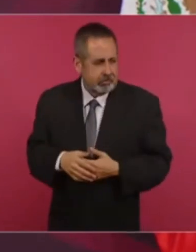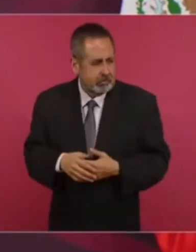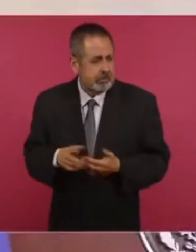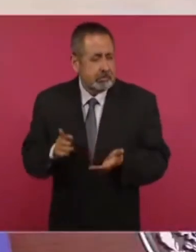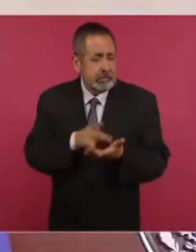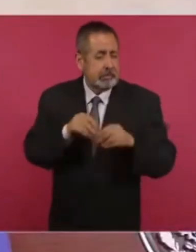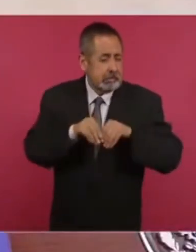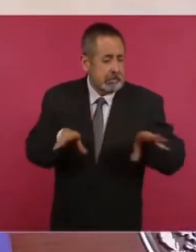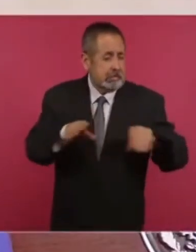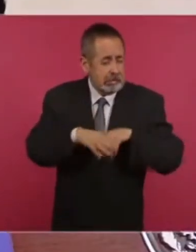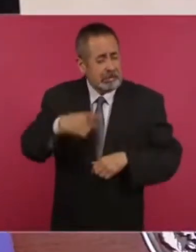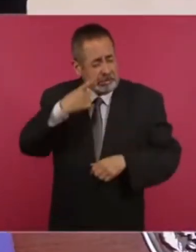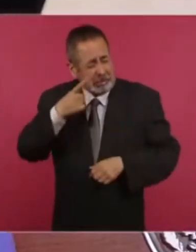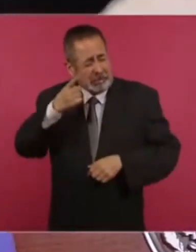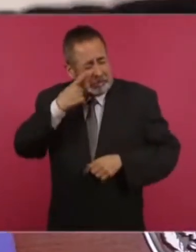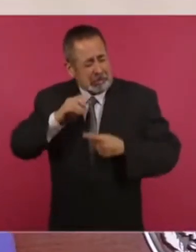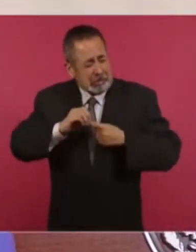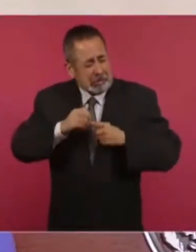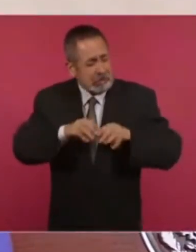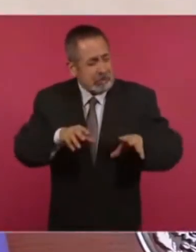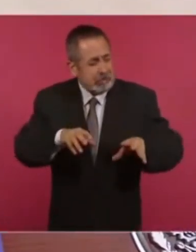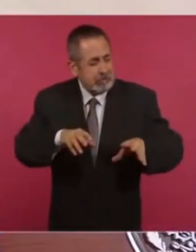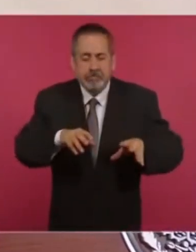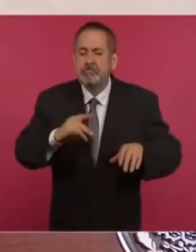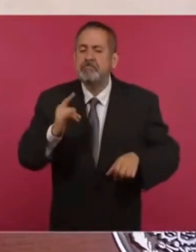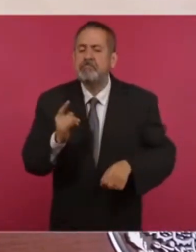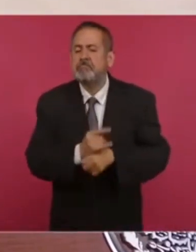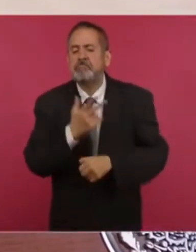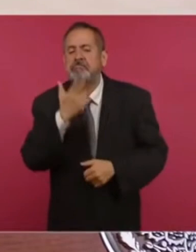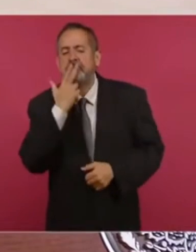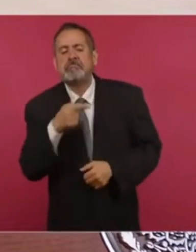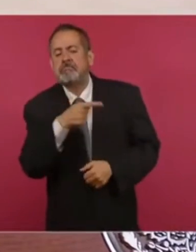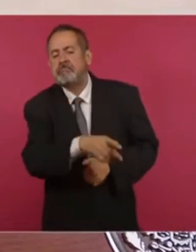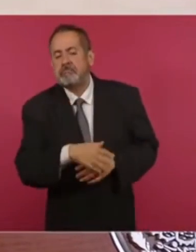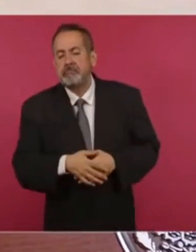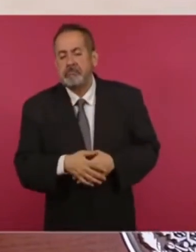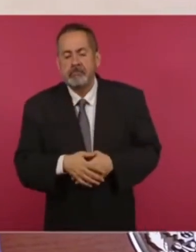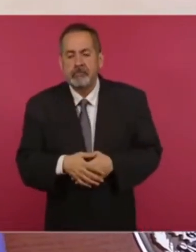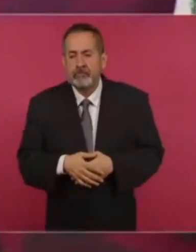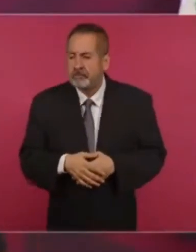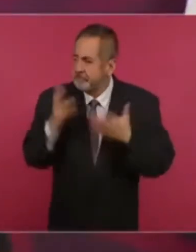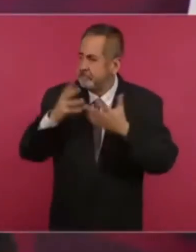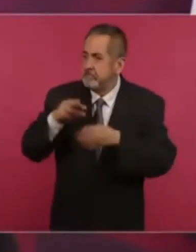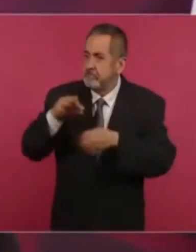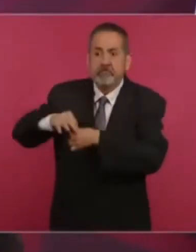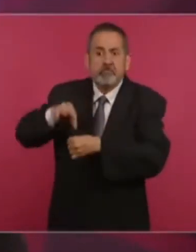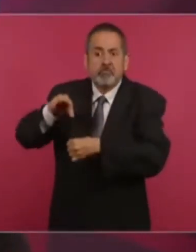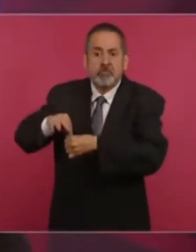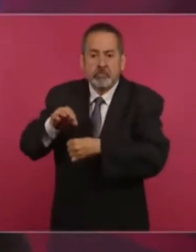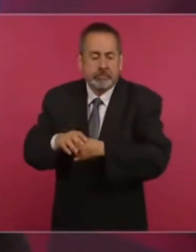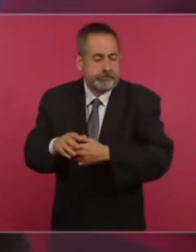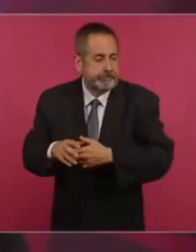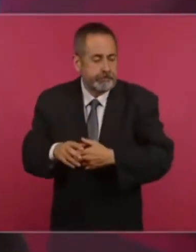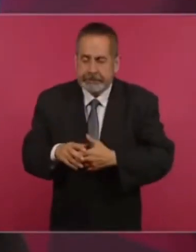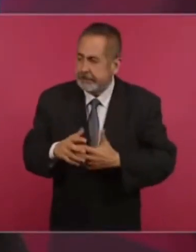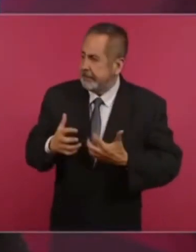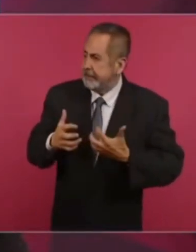les funcionó porque tuvieron que acudir al fraude, a robarse la